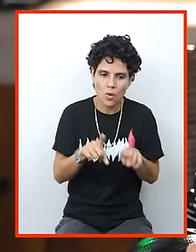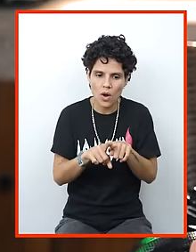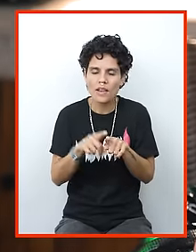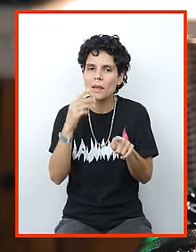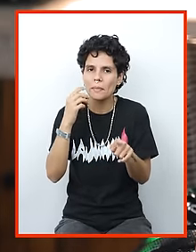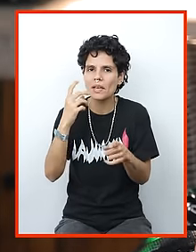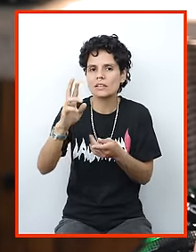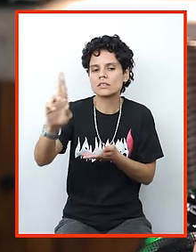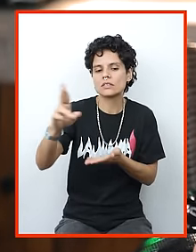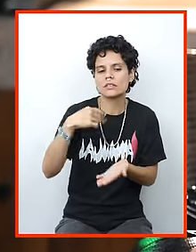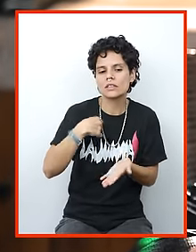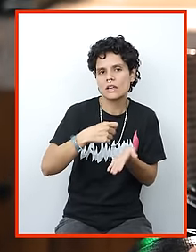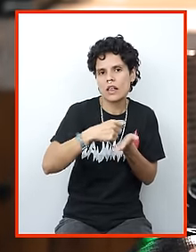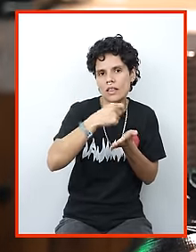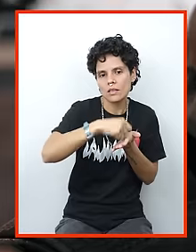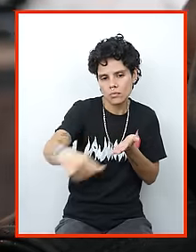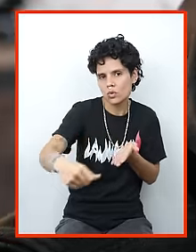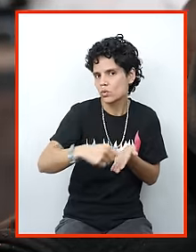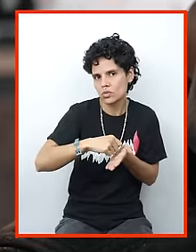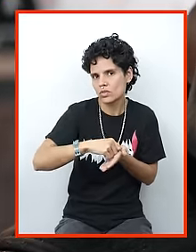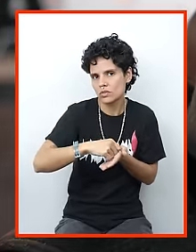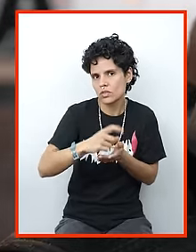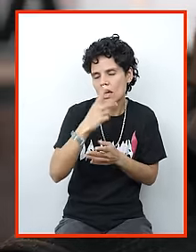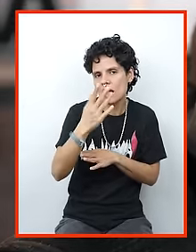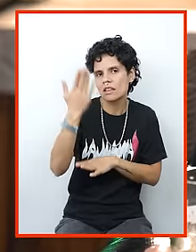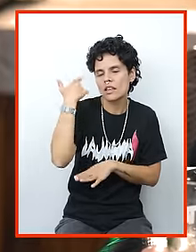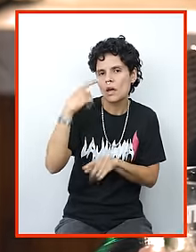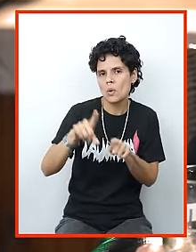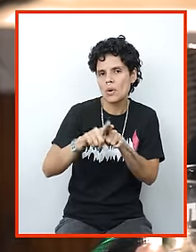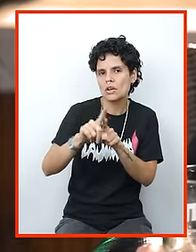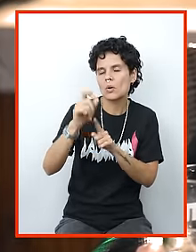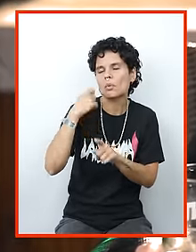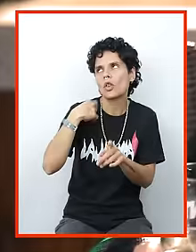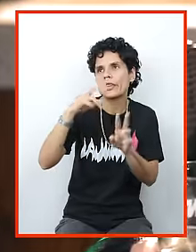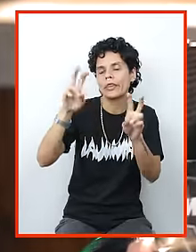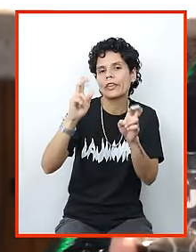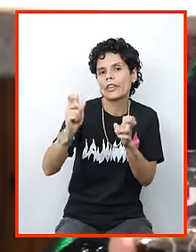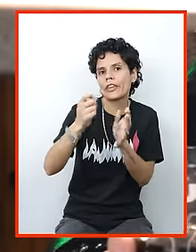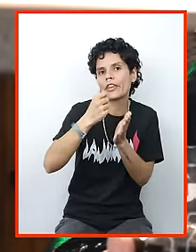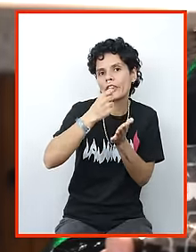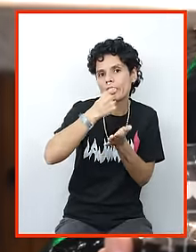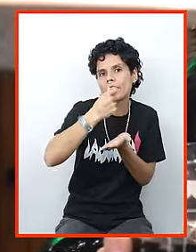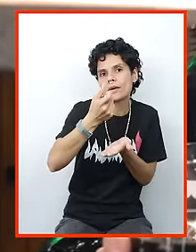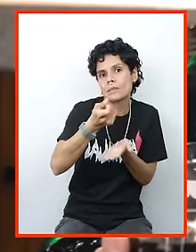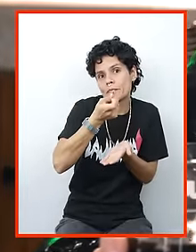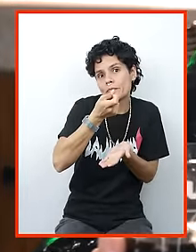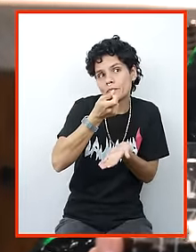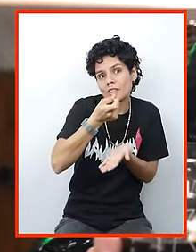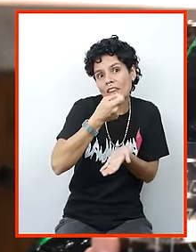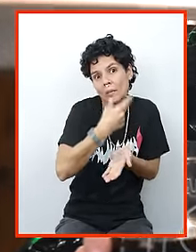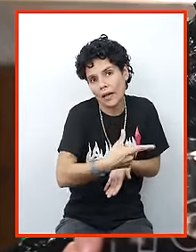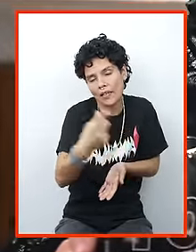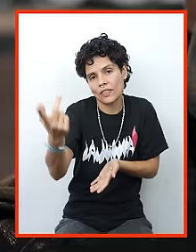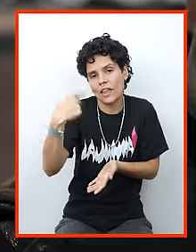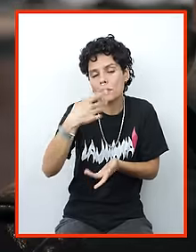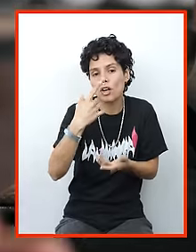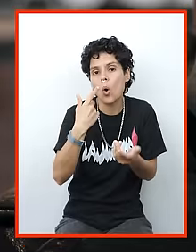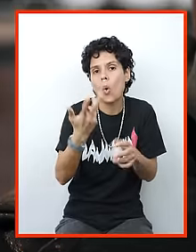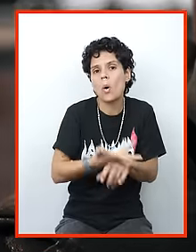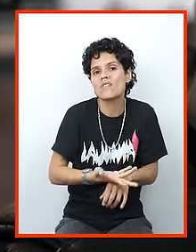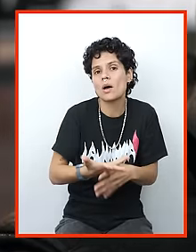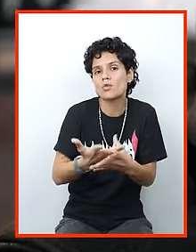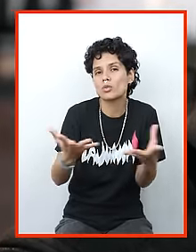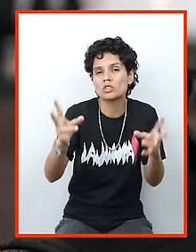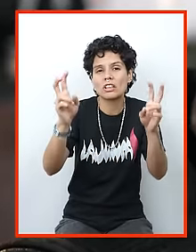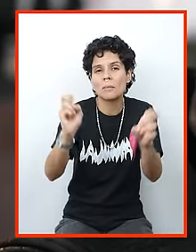Nos puso una cuestión... No, en serio. Nos puso... Un, sí, nos puso un recurso de protección. Lo tenían para el huevo, hermano. Y lo metían